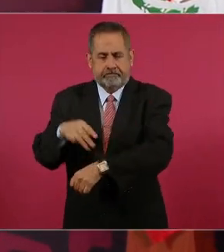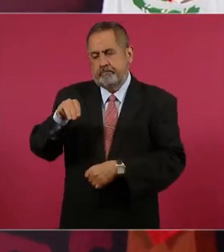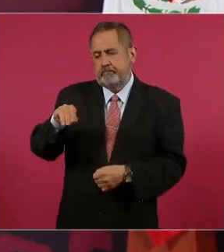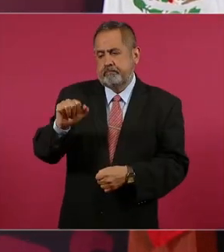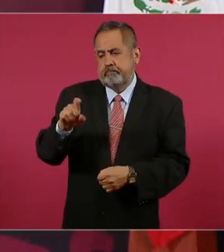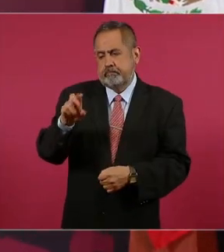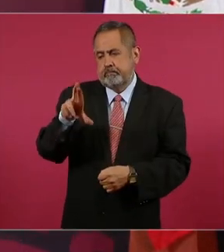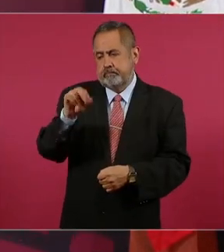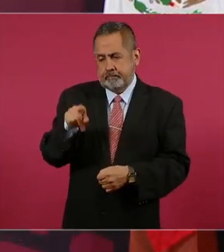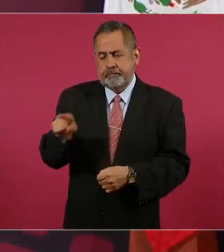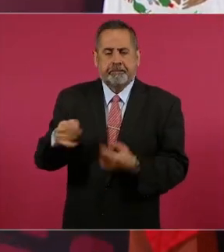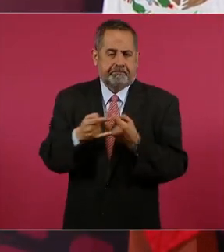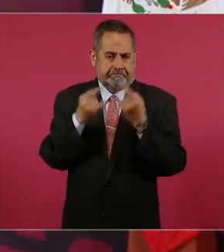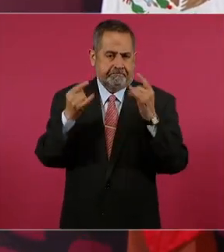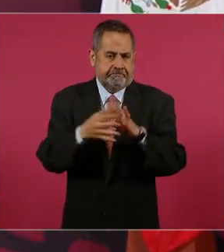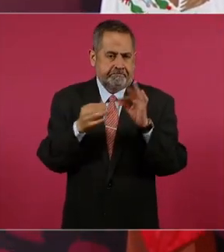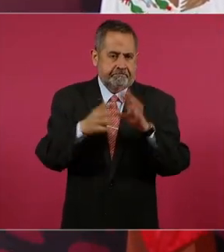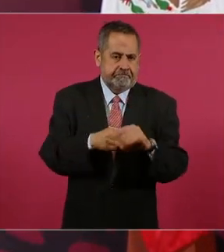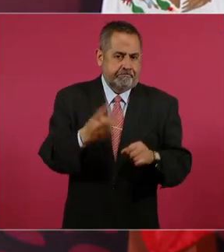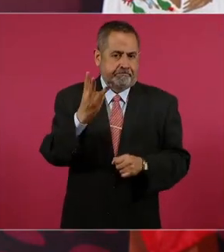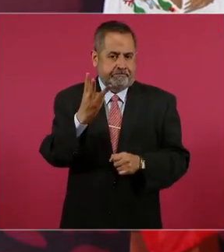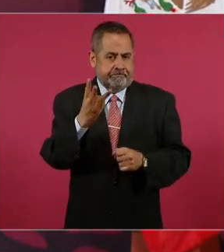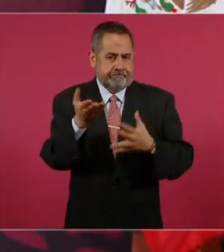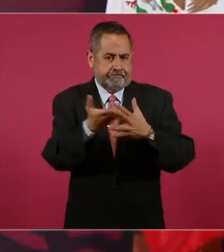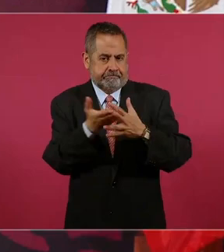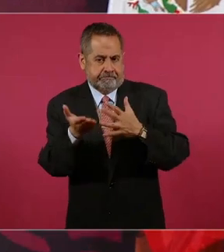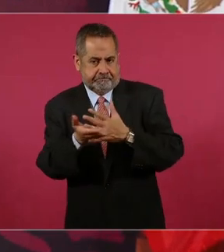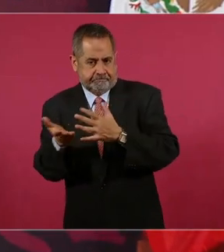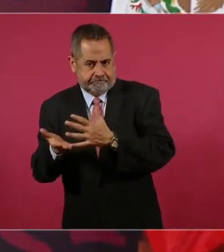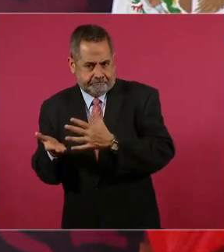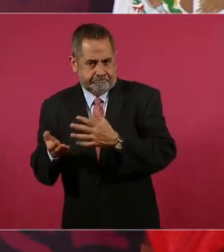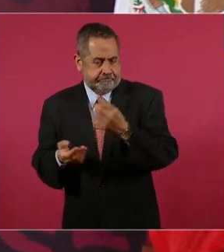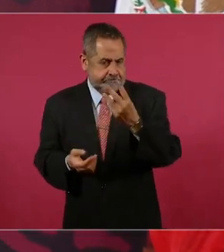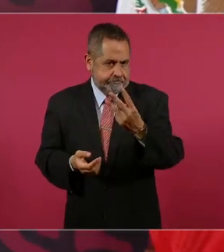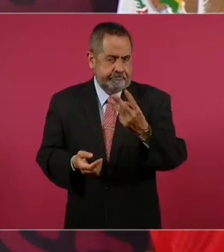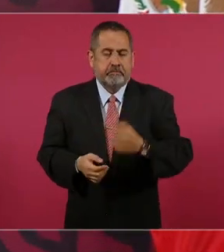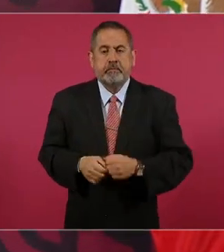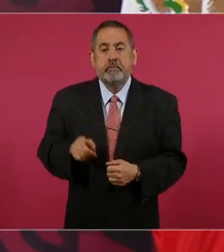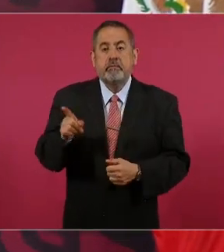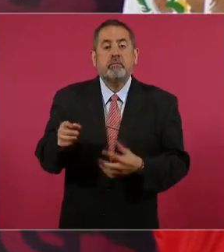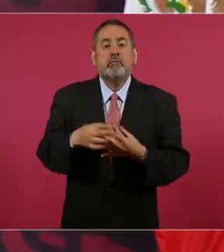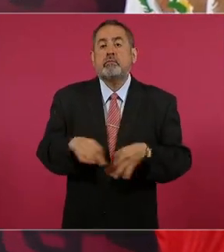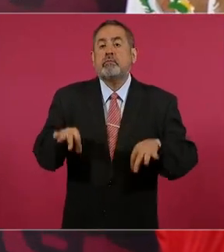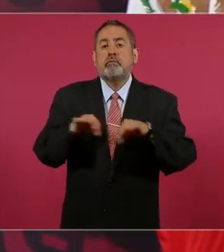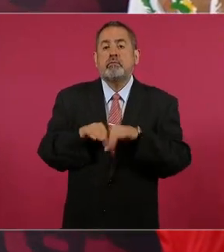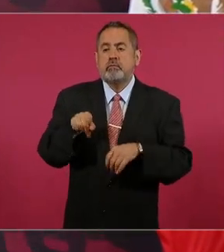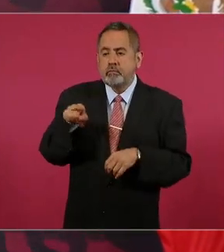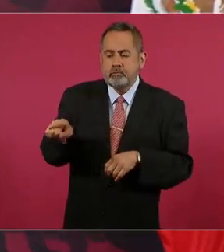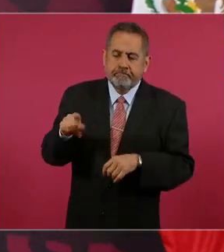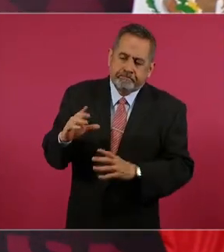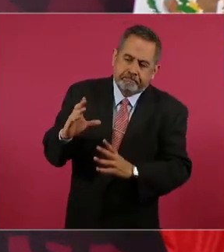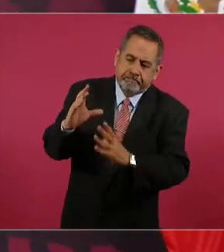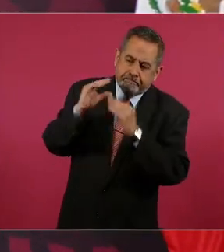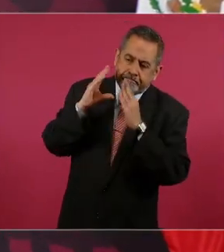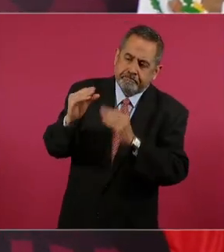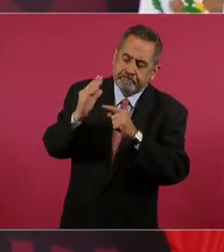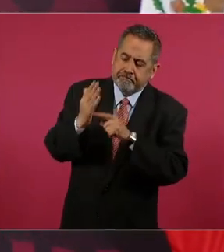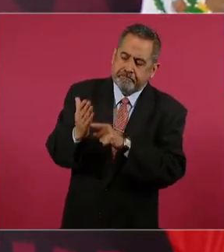Esto es muy importante porque hay muchas enseñanzas